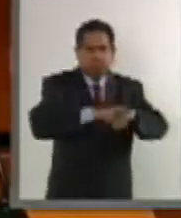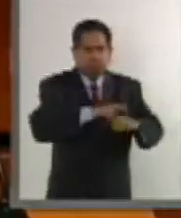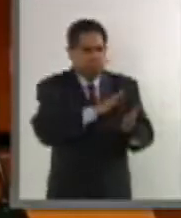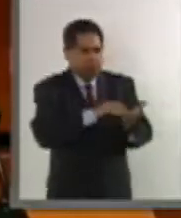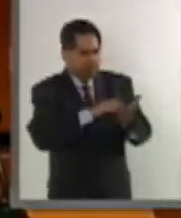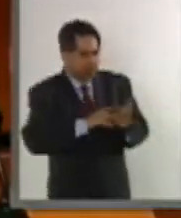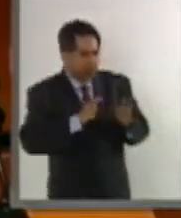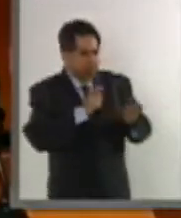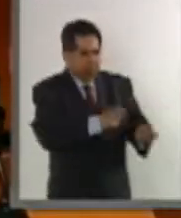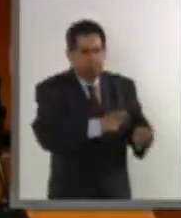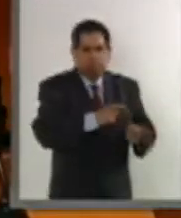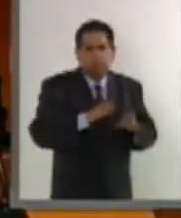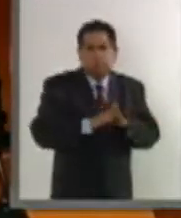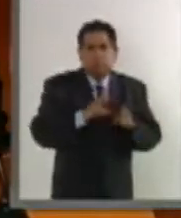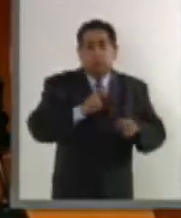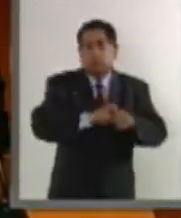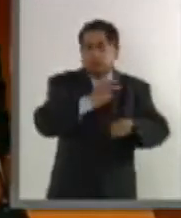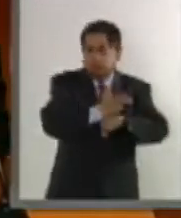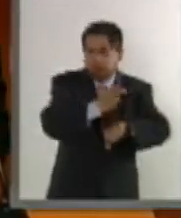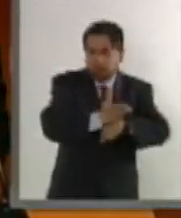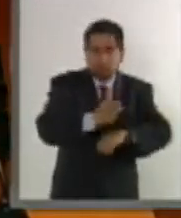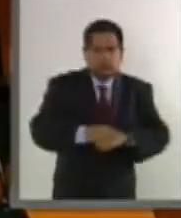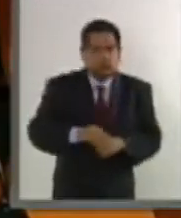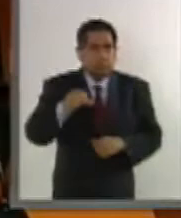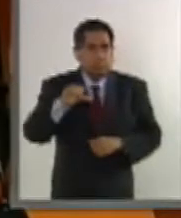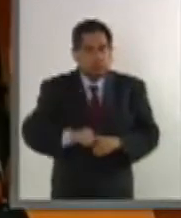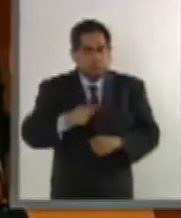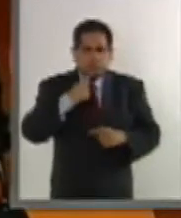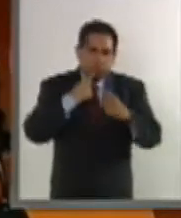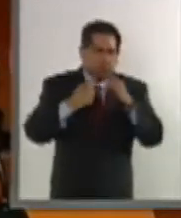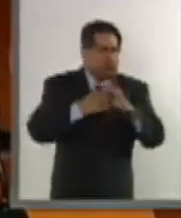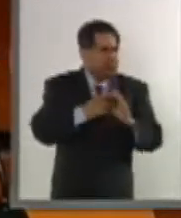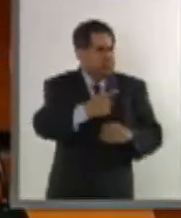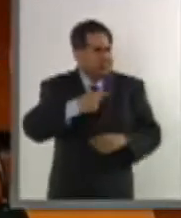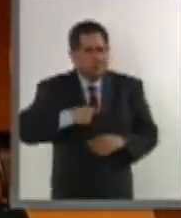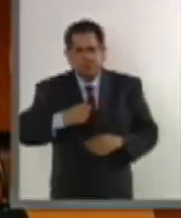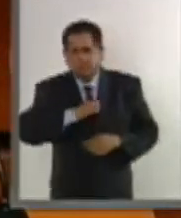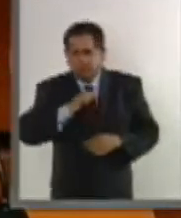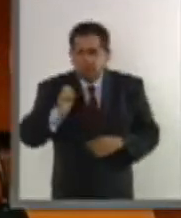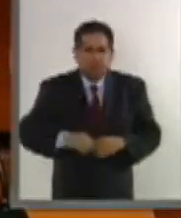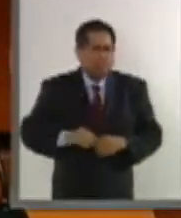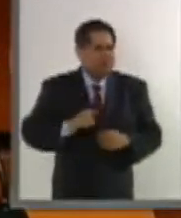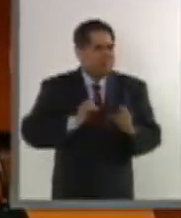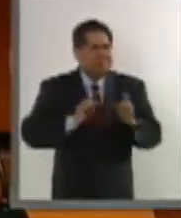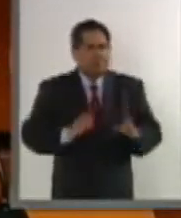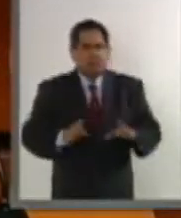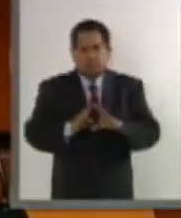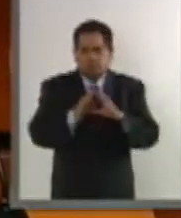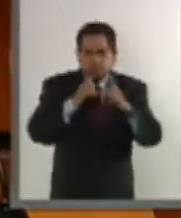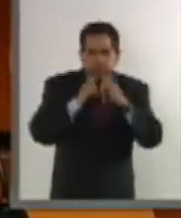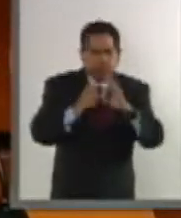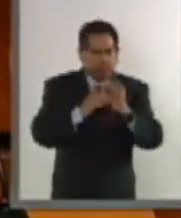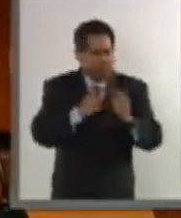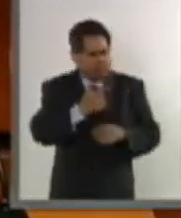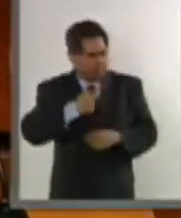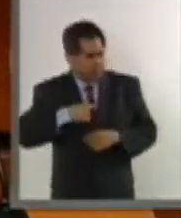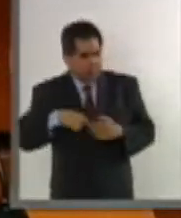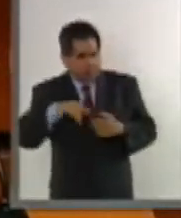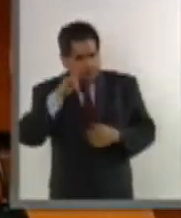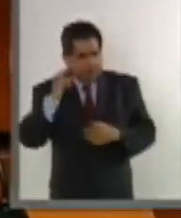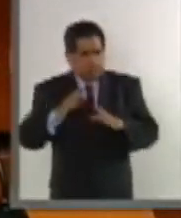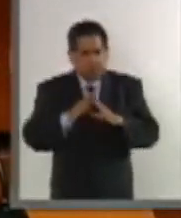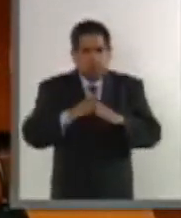Estados Unidos. Hoy, en medio de un discurso de odio y de xenofobia, en el que se discrimina principalmente a